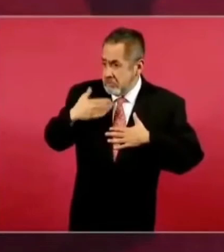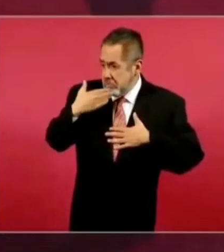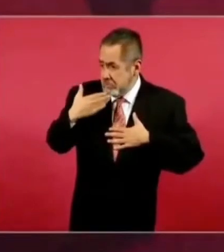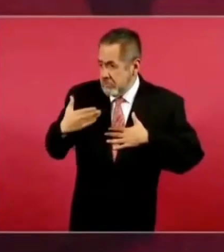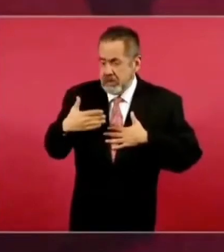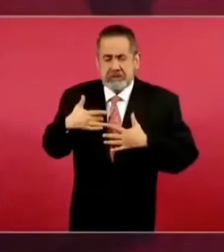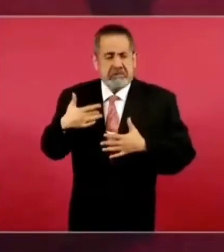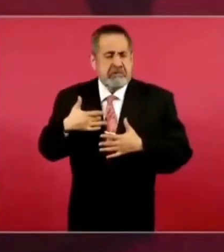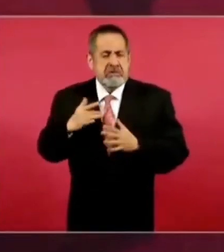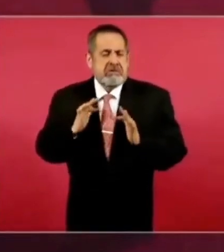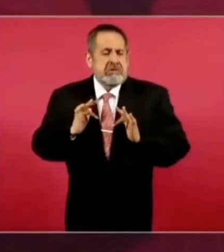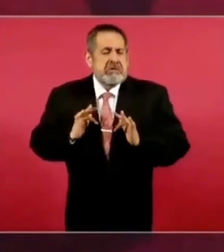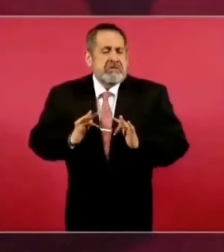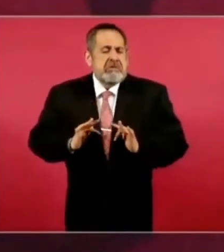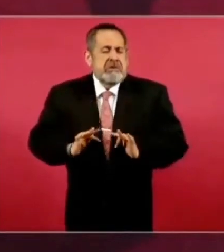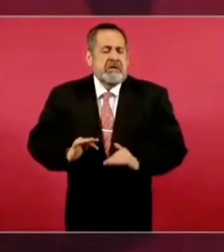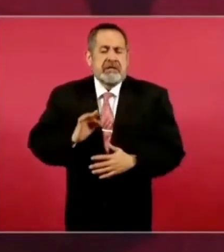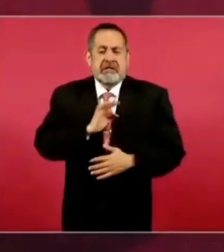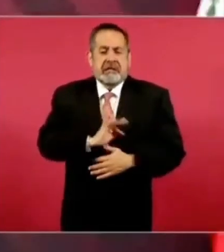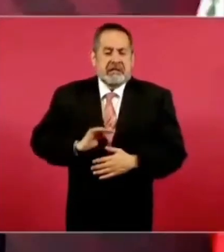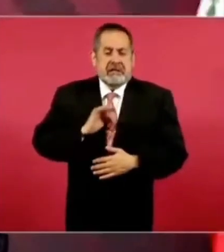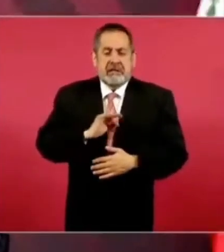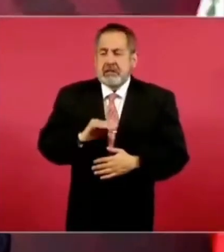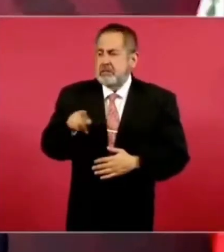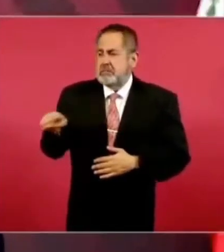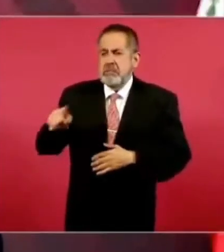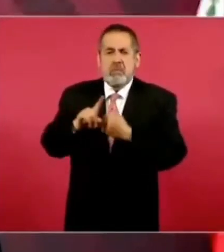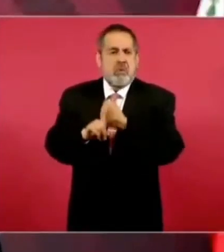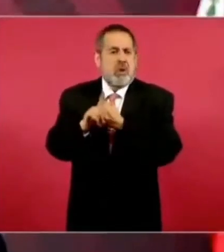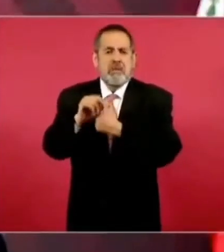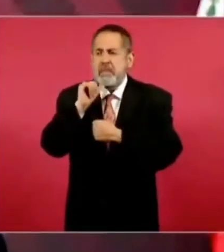conciencia y estar bien con el prójimo.